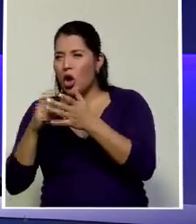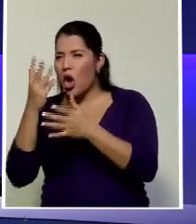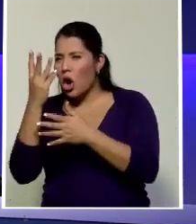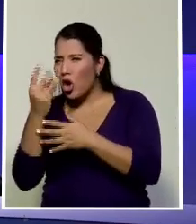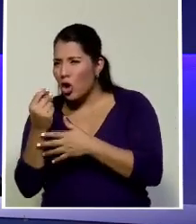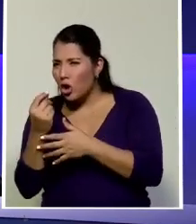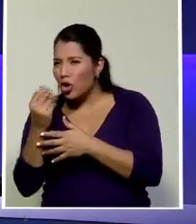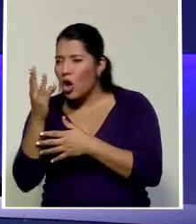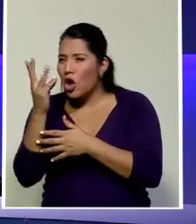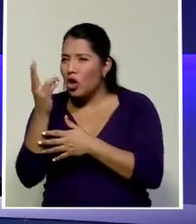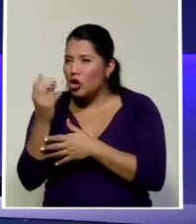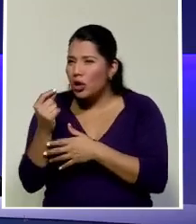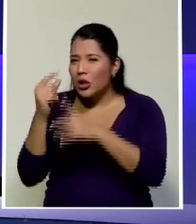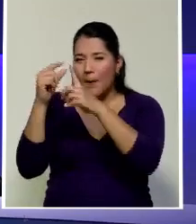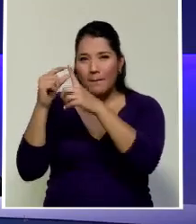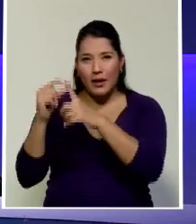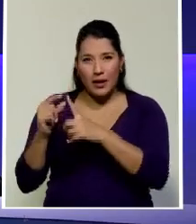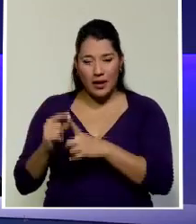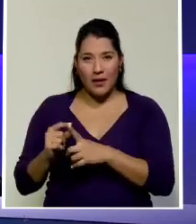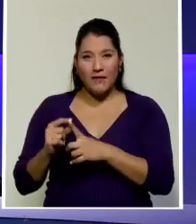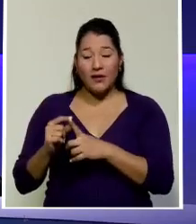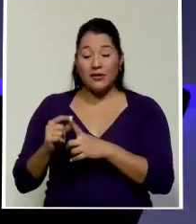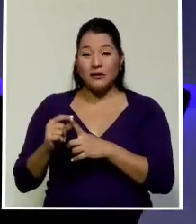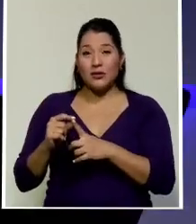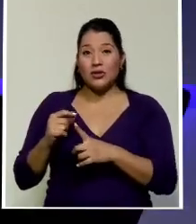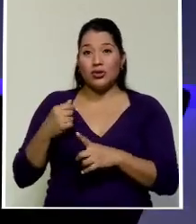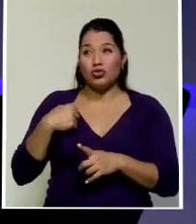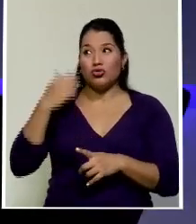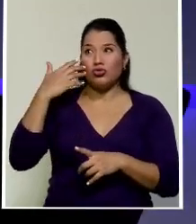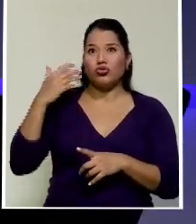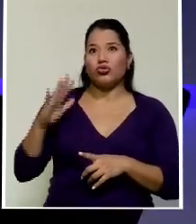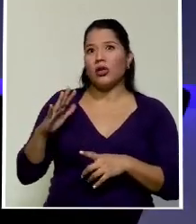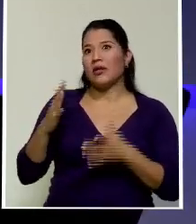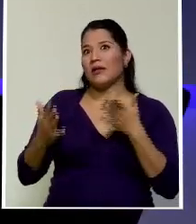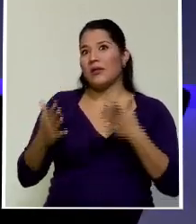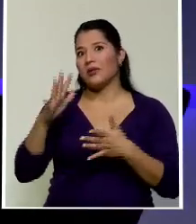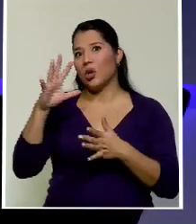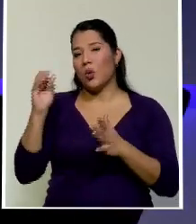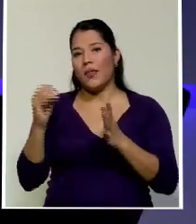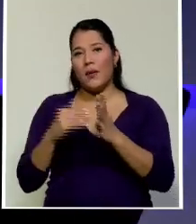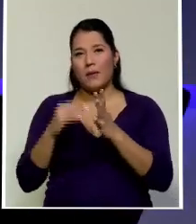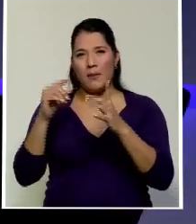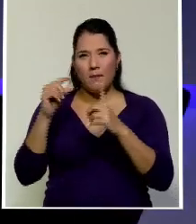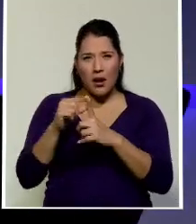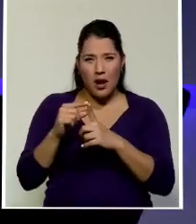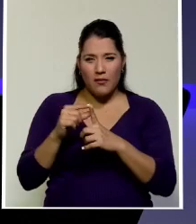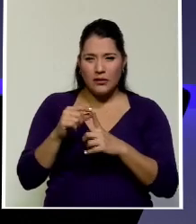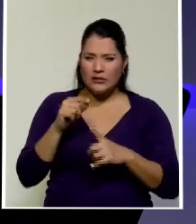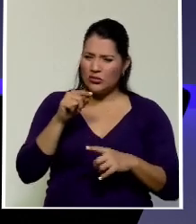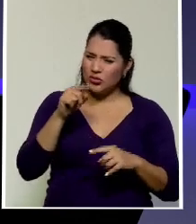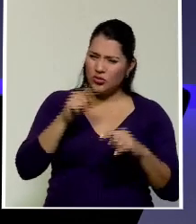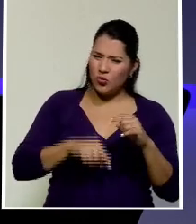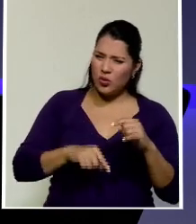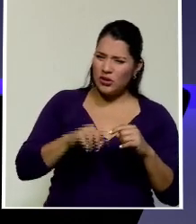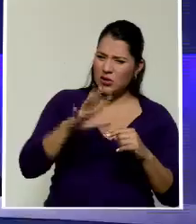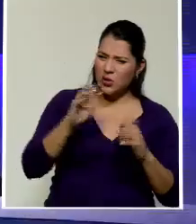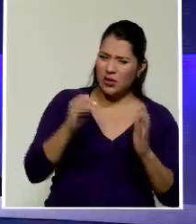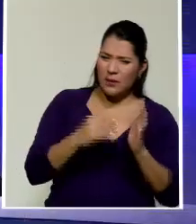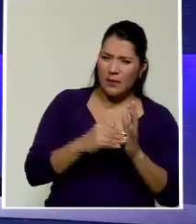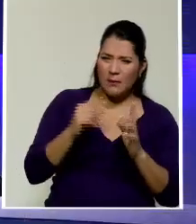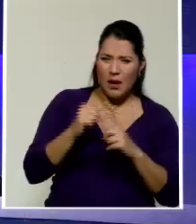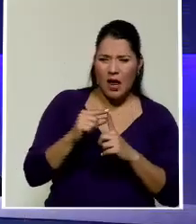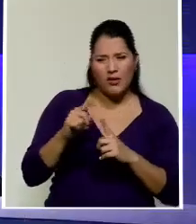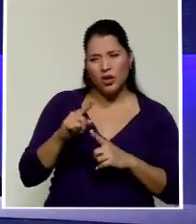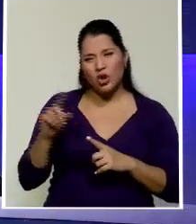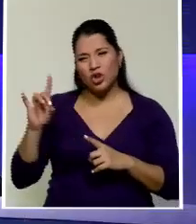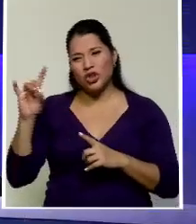sí cuento las palabras siempre, ¿no? O sea, si yo, no sé, esto me puede tomar 50,000 palabras, esto me puede tomar 80,000 palabras y trato de ceñirme a